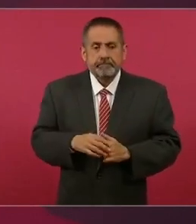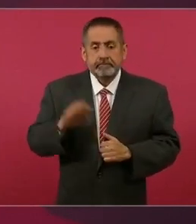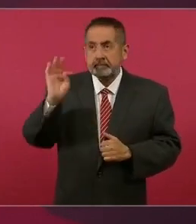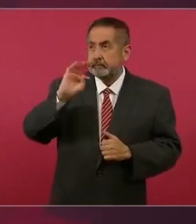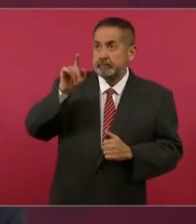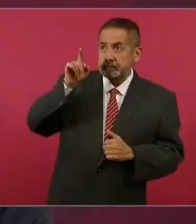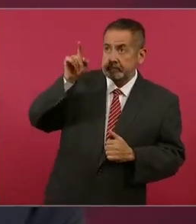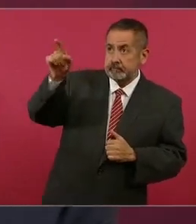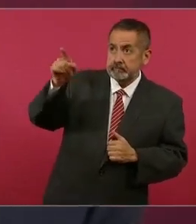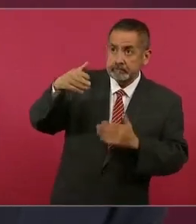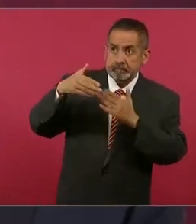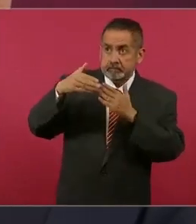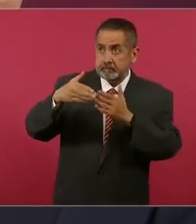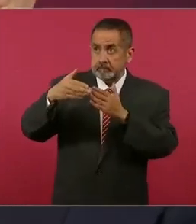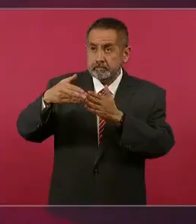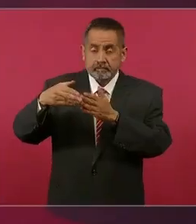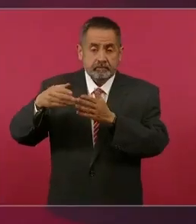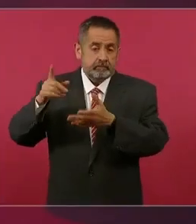salen